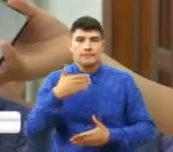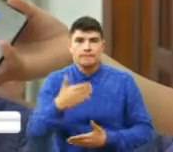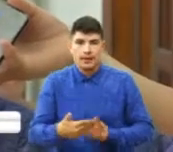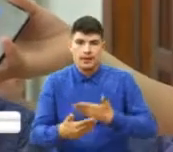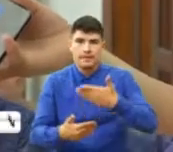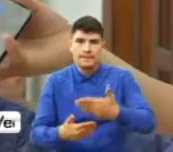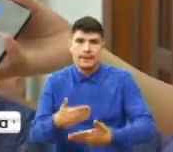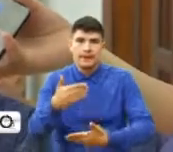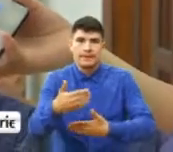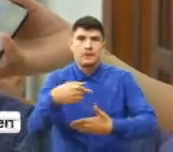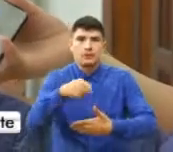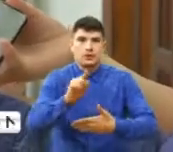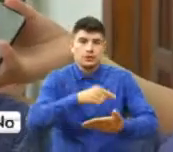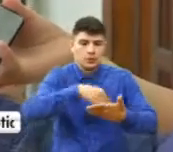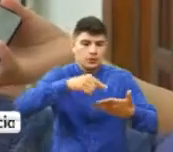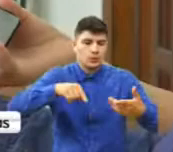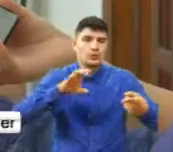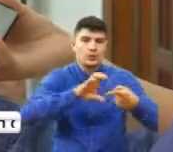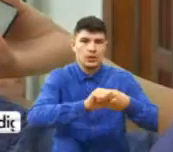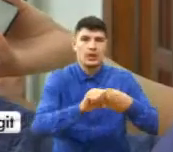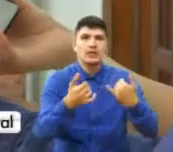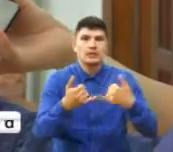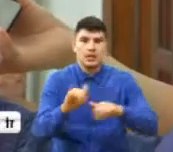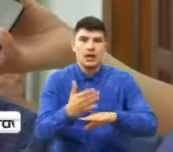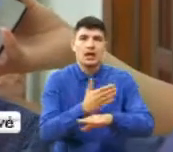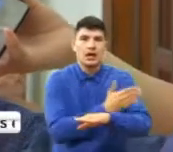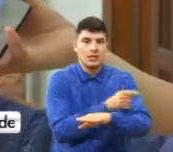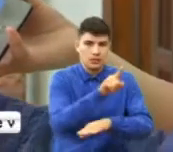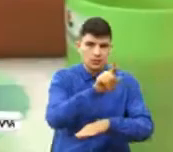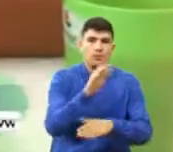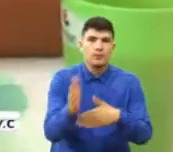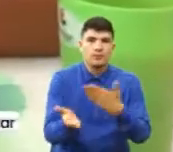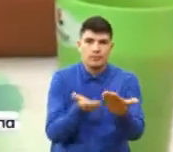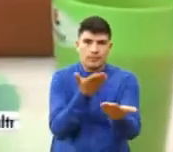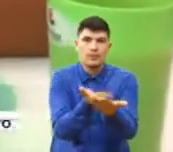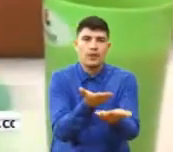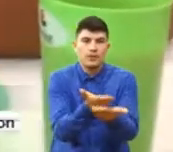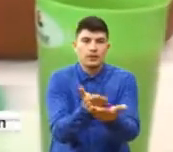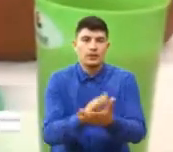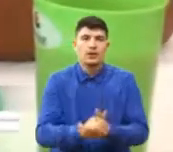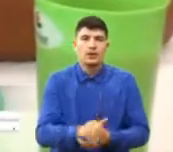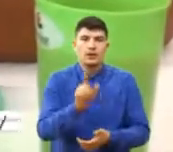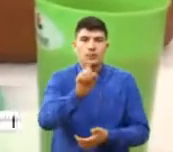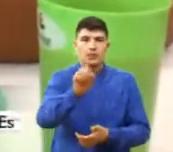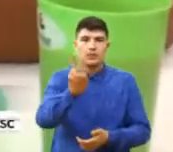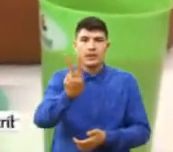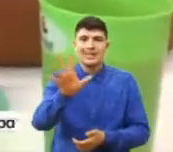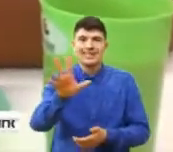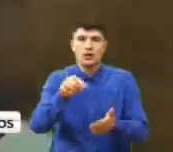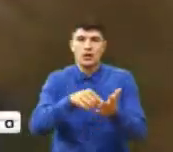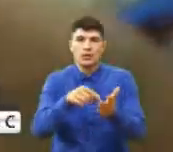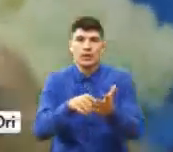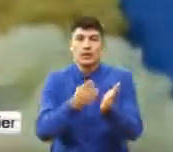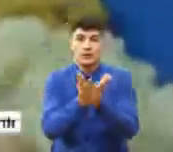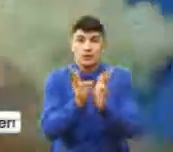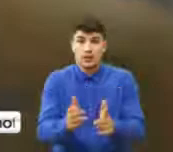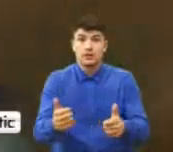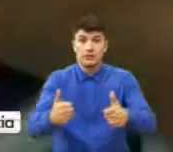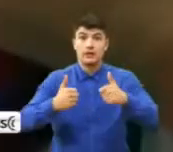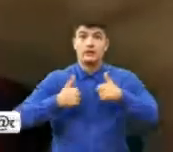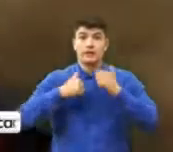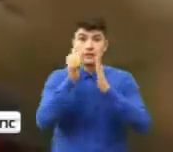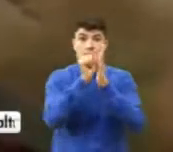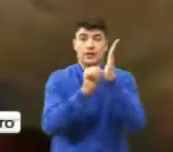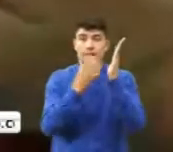de la licitación están debidamente planeados. Serán más de 125 mil estudiantes beneficiados con el PAE